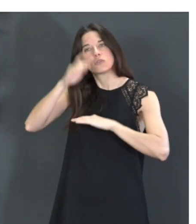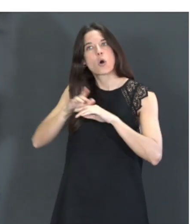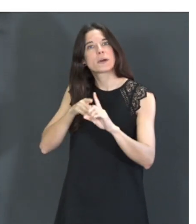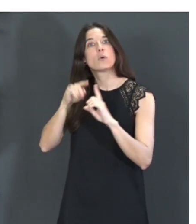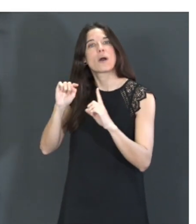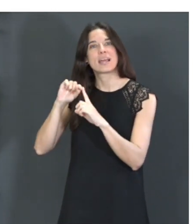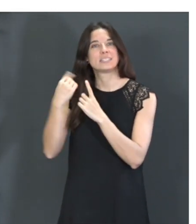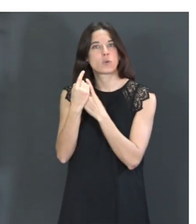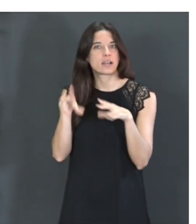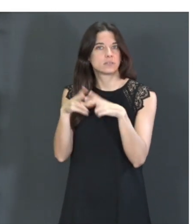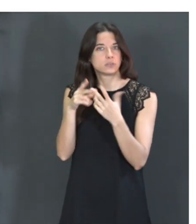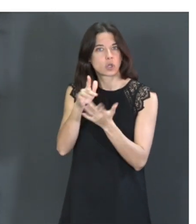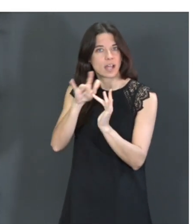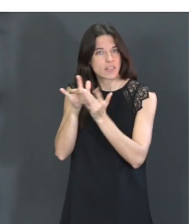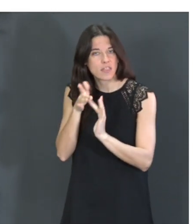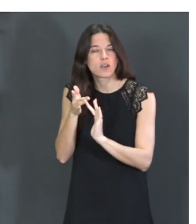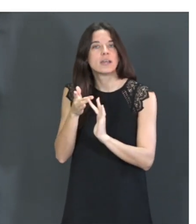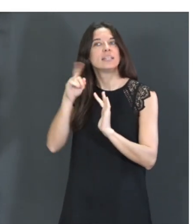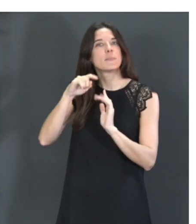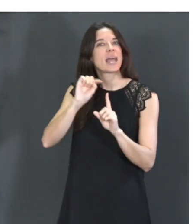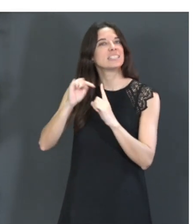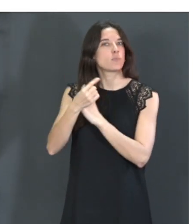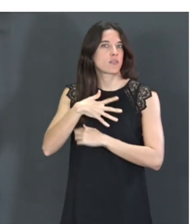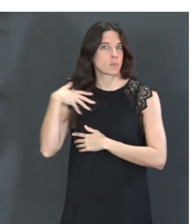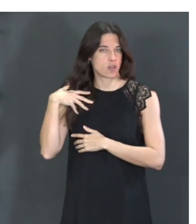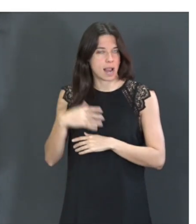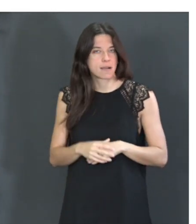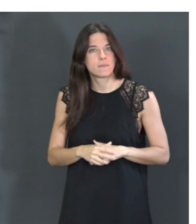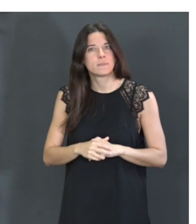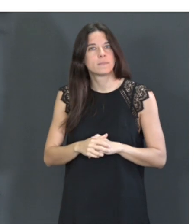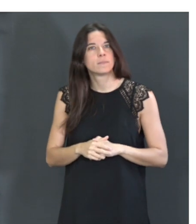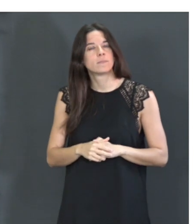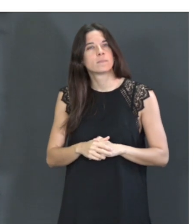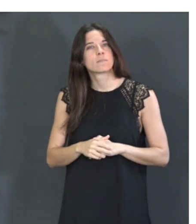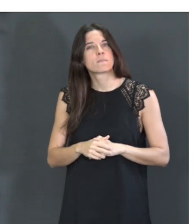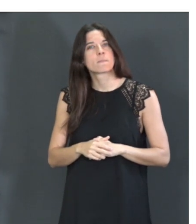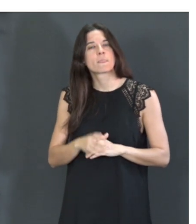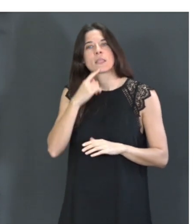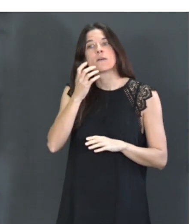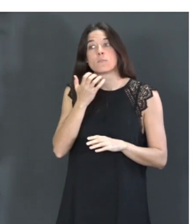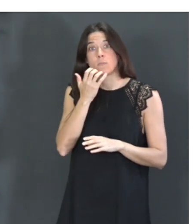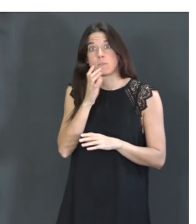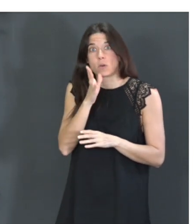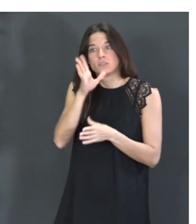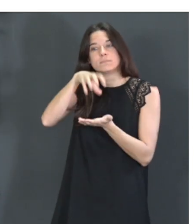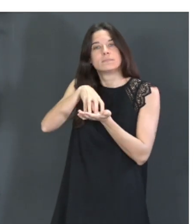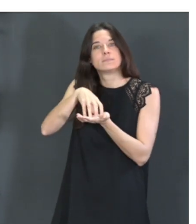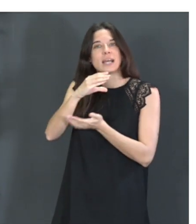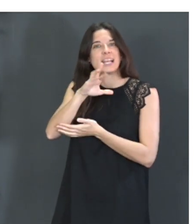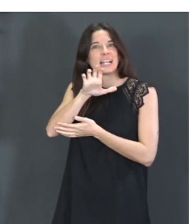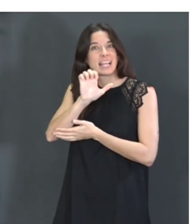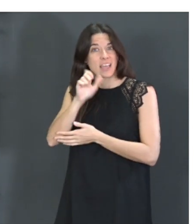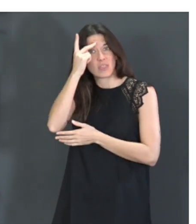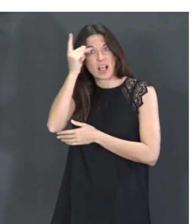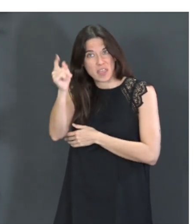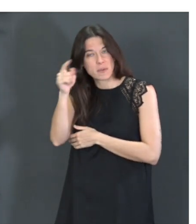la socialización y el aspecto de la estimulación emocional. En ese sentido, en el CRE de Alzheimer hemos tenido la suerte de